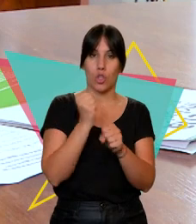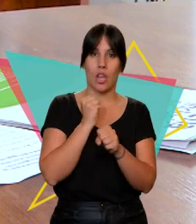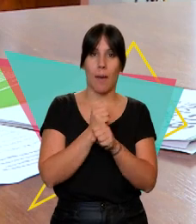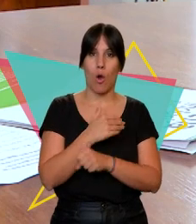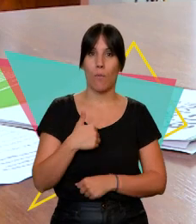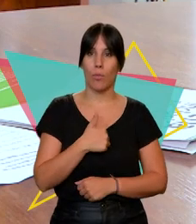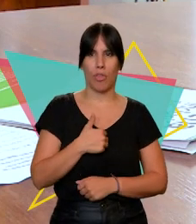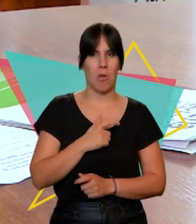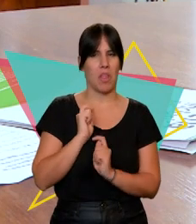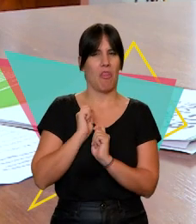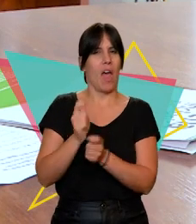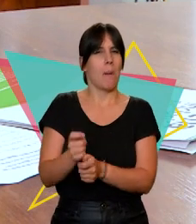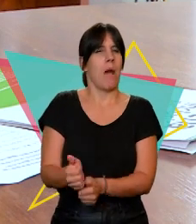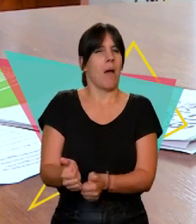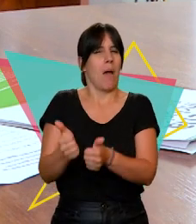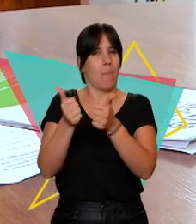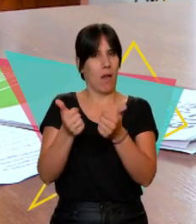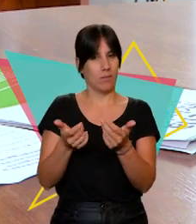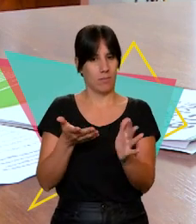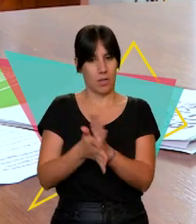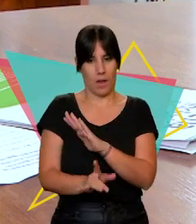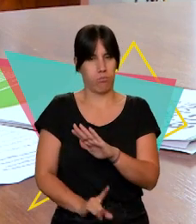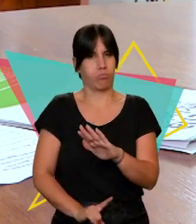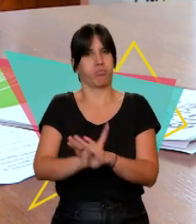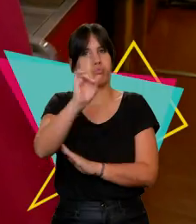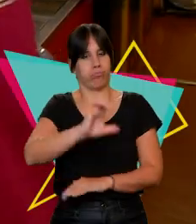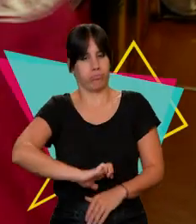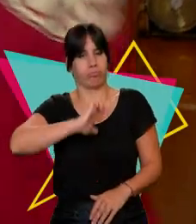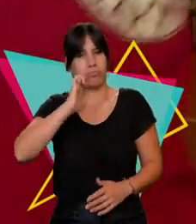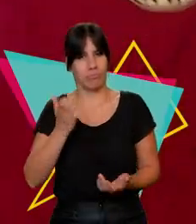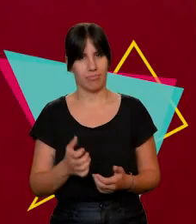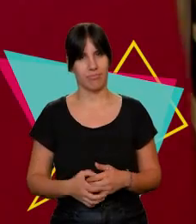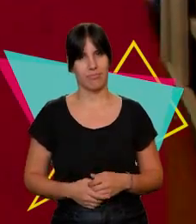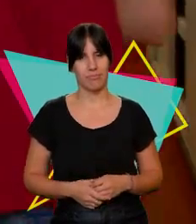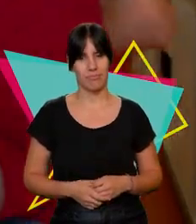hacer en el puesto de trabajo y está creciendo al final como persona.